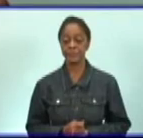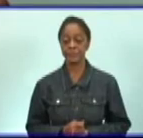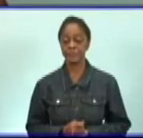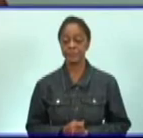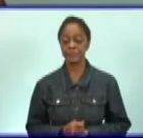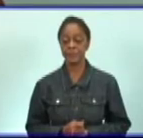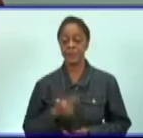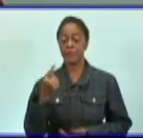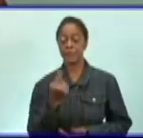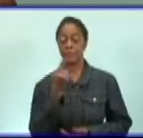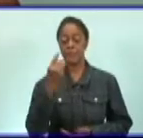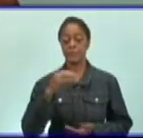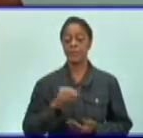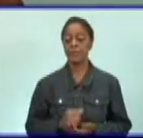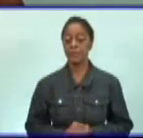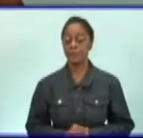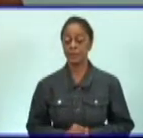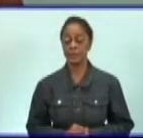En primer lugar,